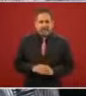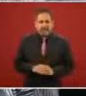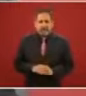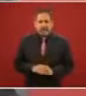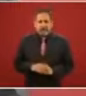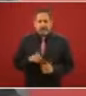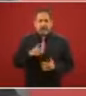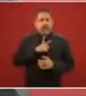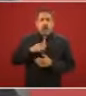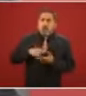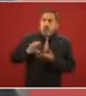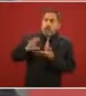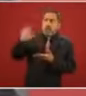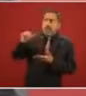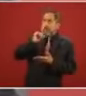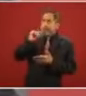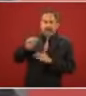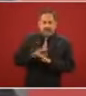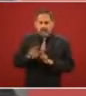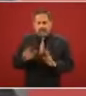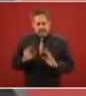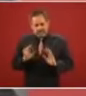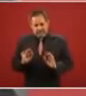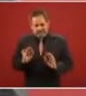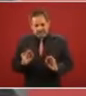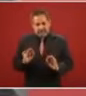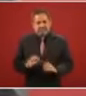aumenta la deuda pública,